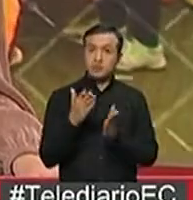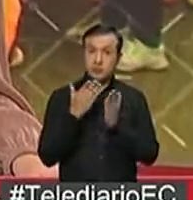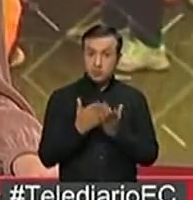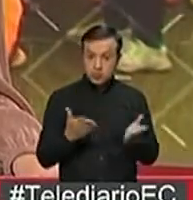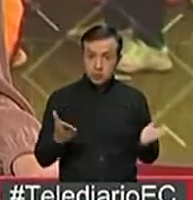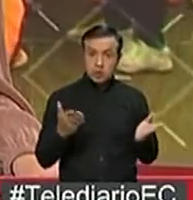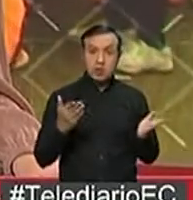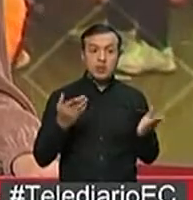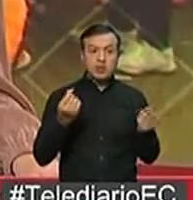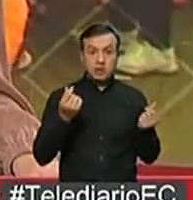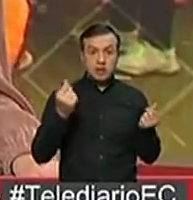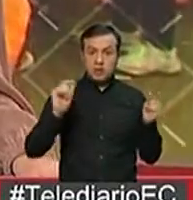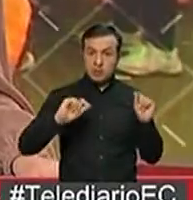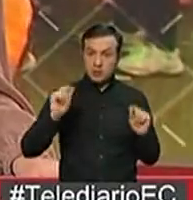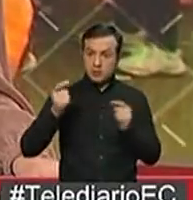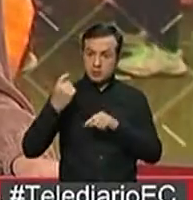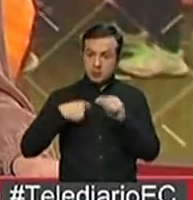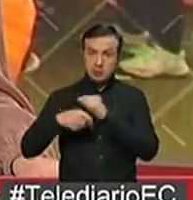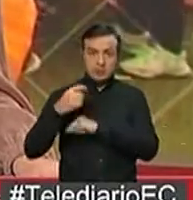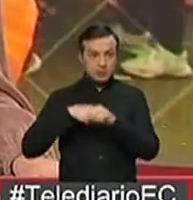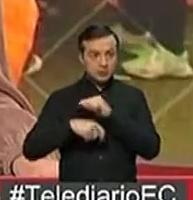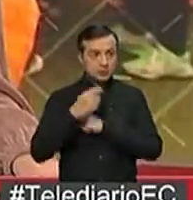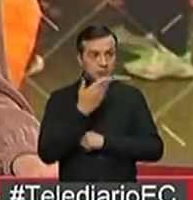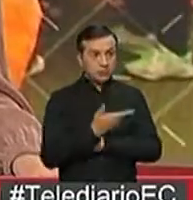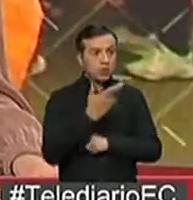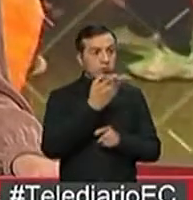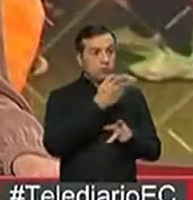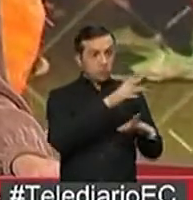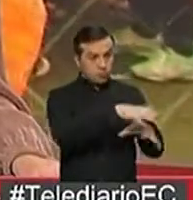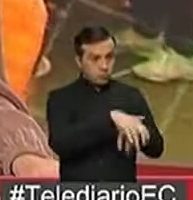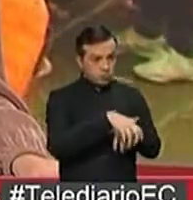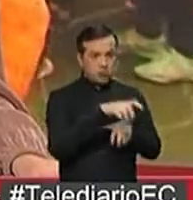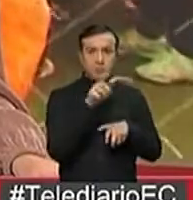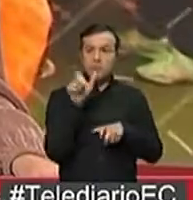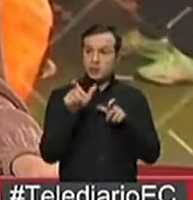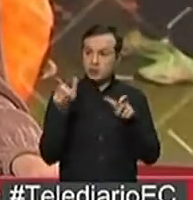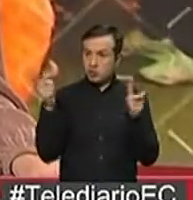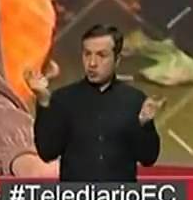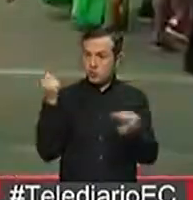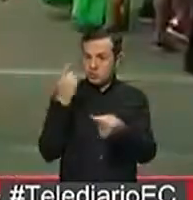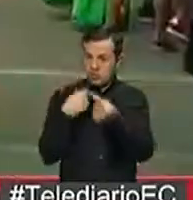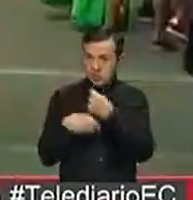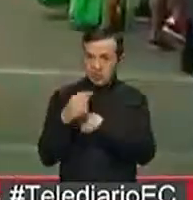a precios justos de manera directa entre los productores y la ciudadanía.